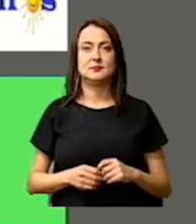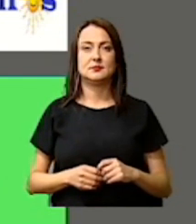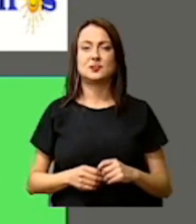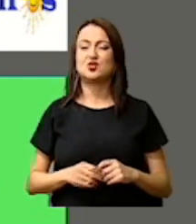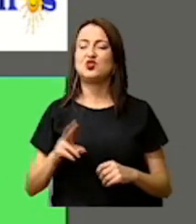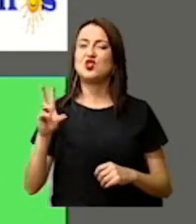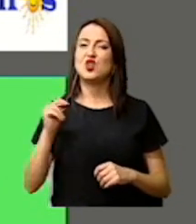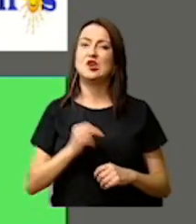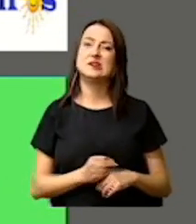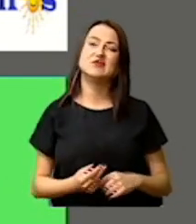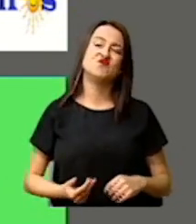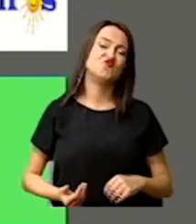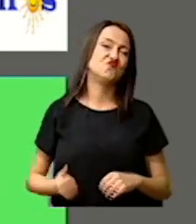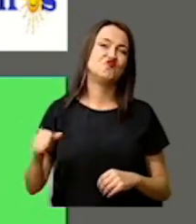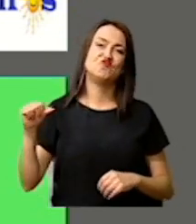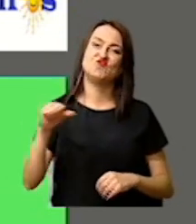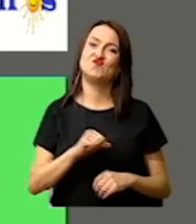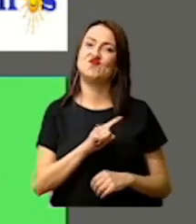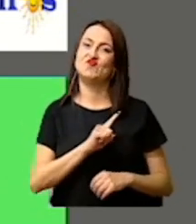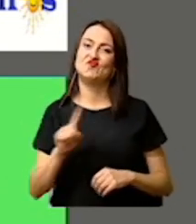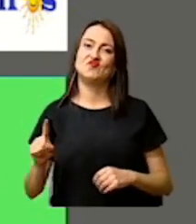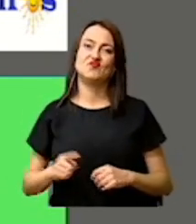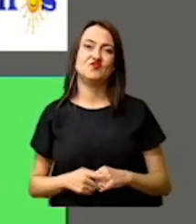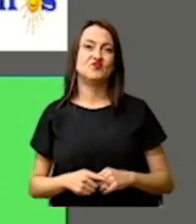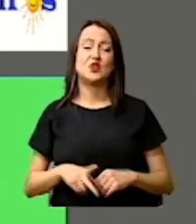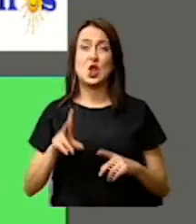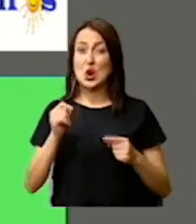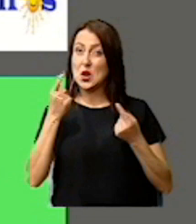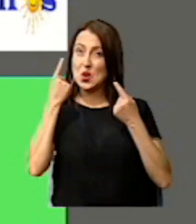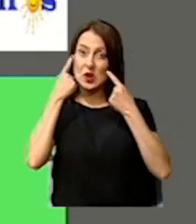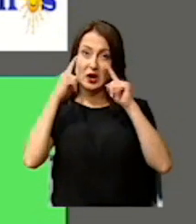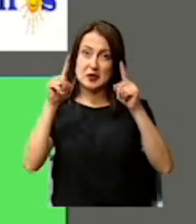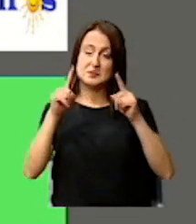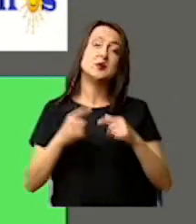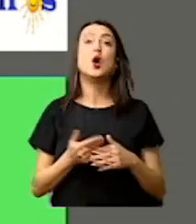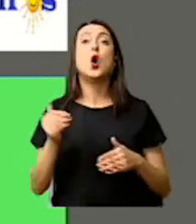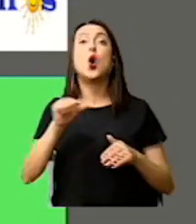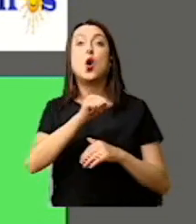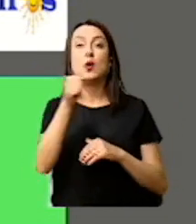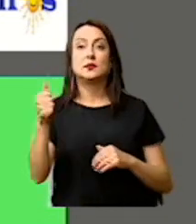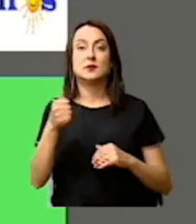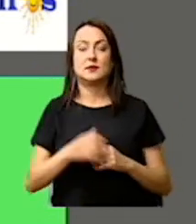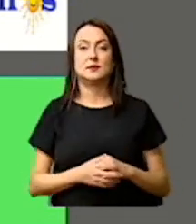No, tampoco. No lo logramos. Otra figura.